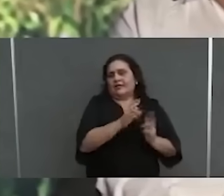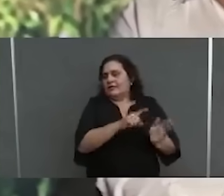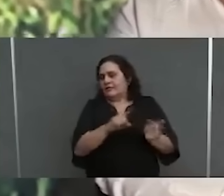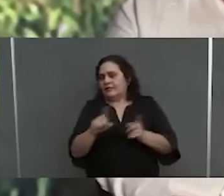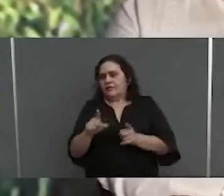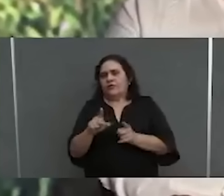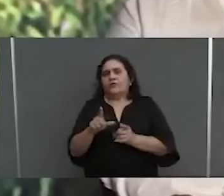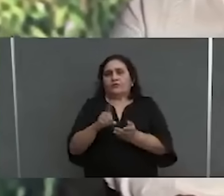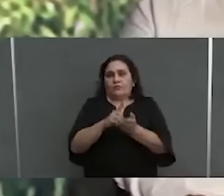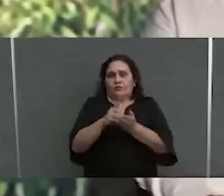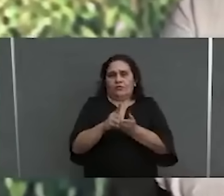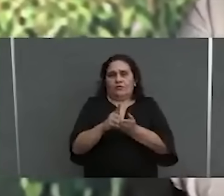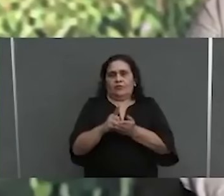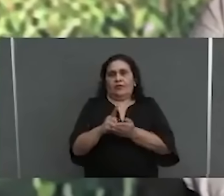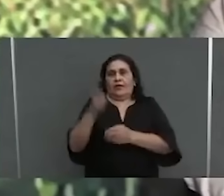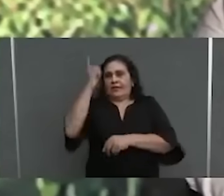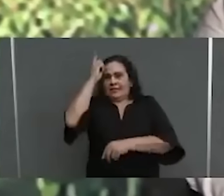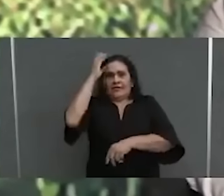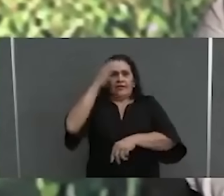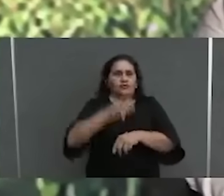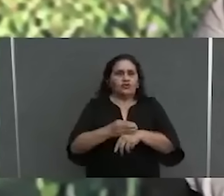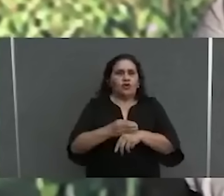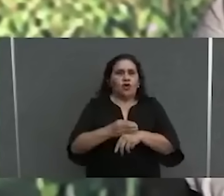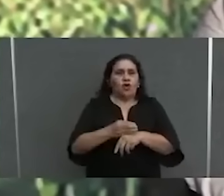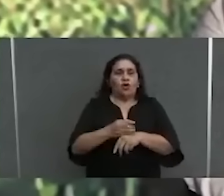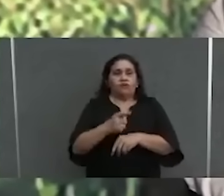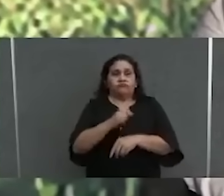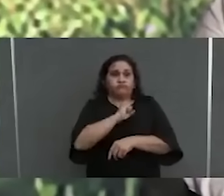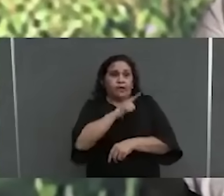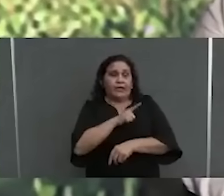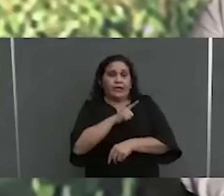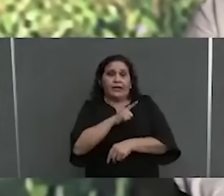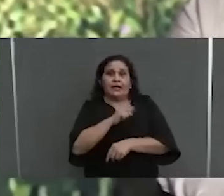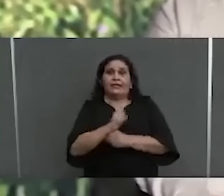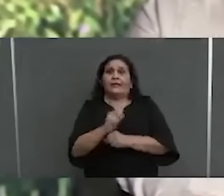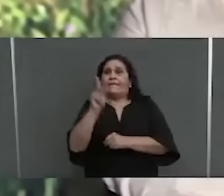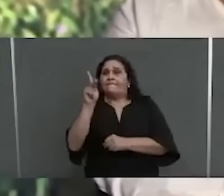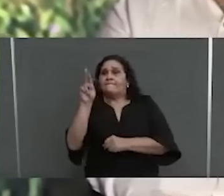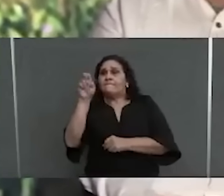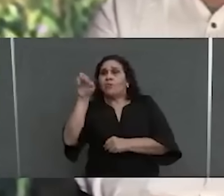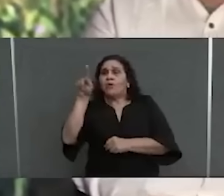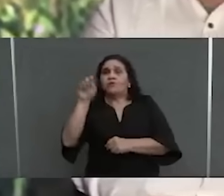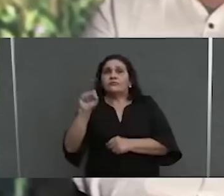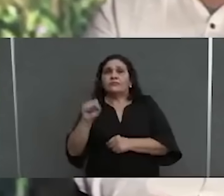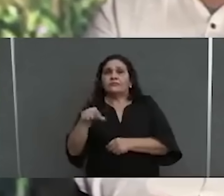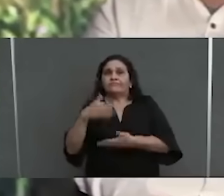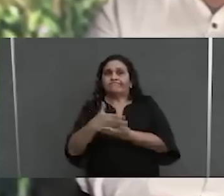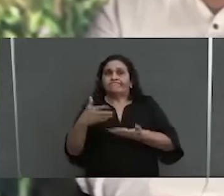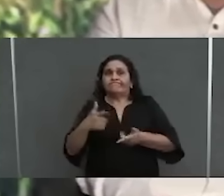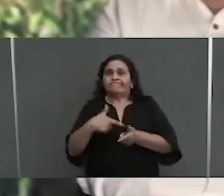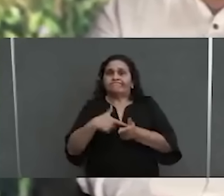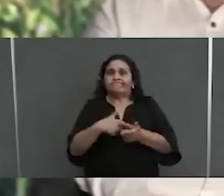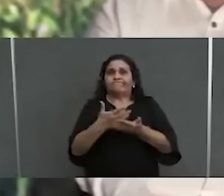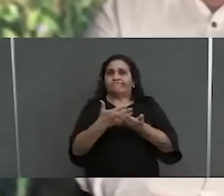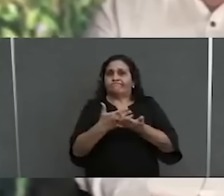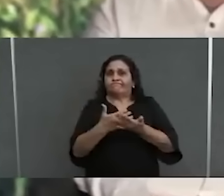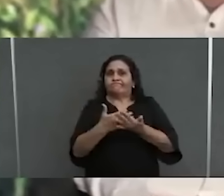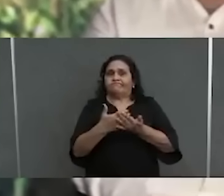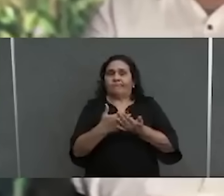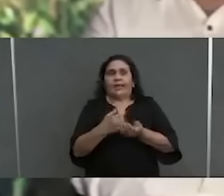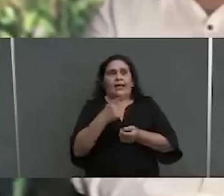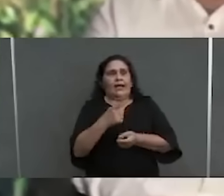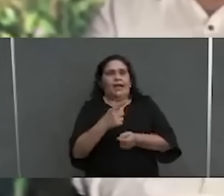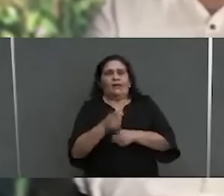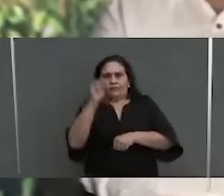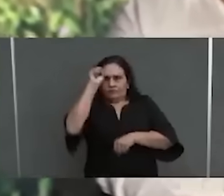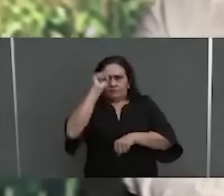la Dirección General de Puertos, cosa que hasta el día de hoy no ha pasado. Yo le hablé al secretario de Marina, que con él estamos viendo este